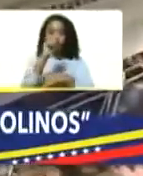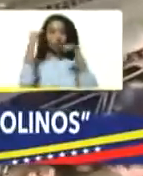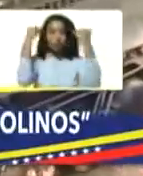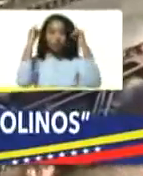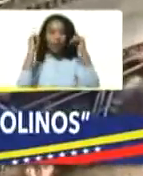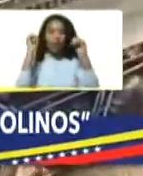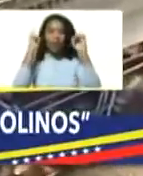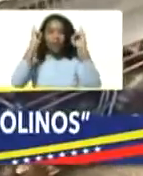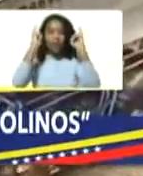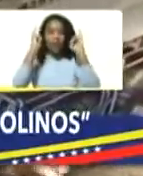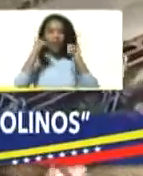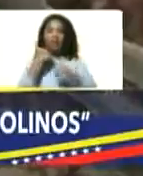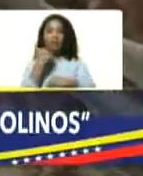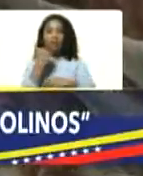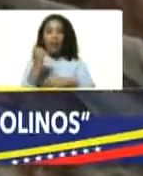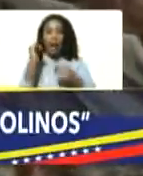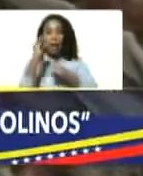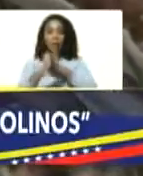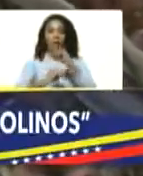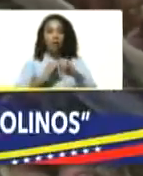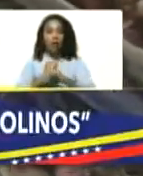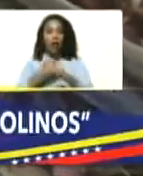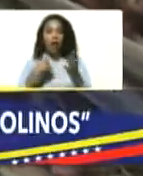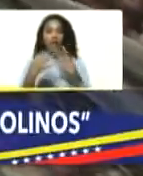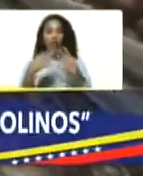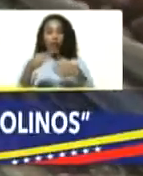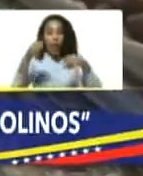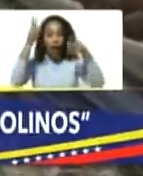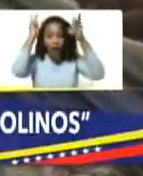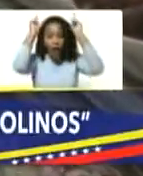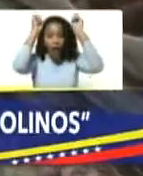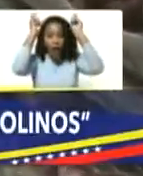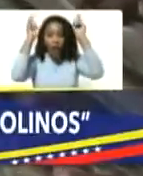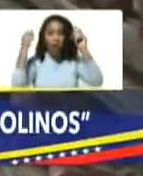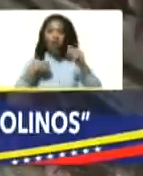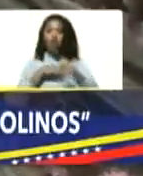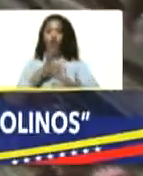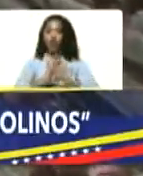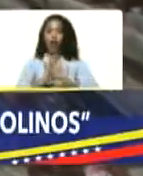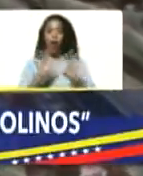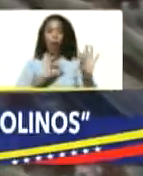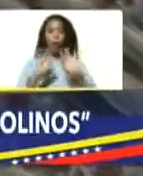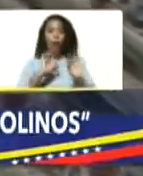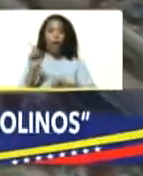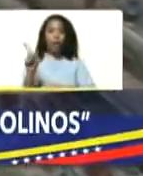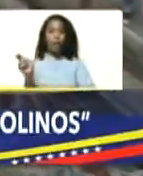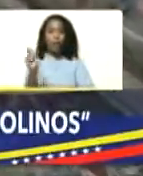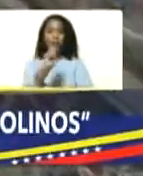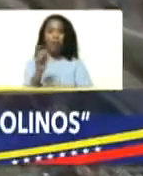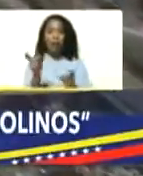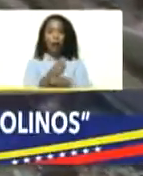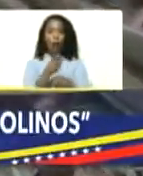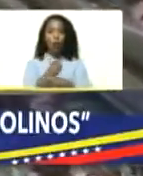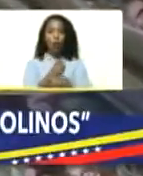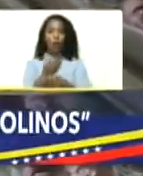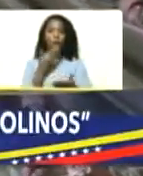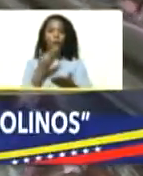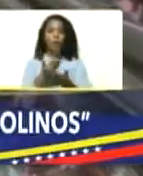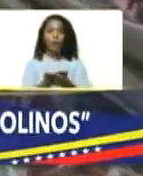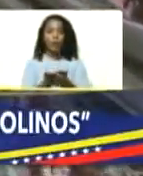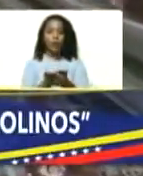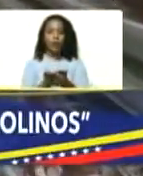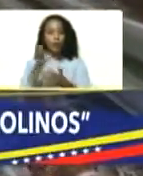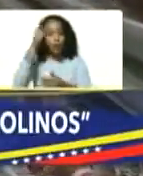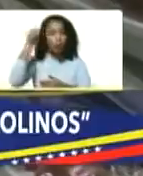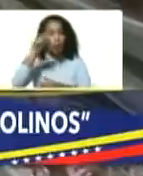ferias casi internacionales unas ferias del conejo que ya nos estamos preparando porque es hoy el mes de agosto y a petición de los